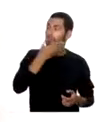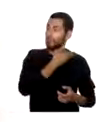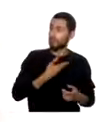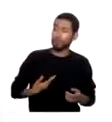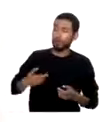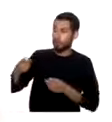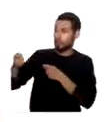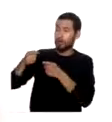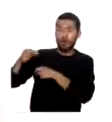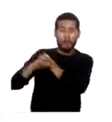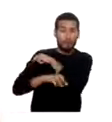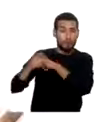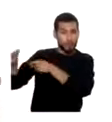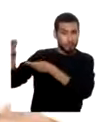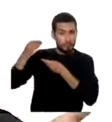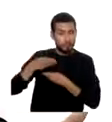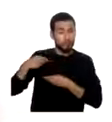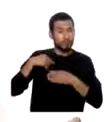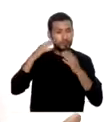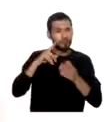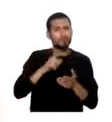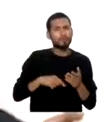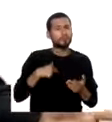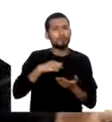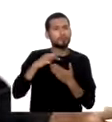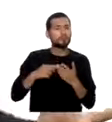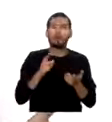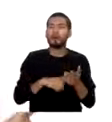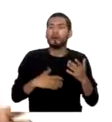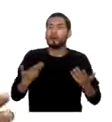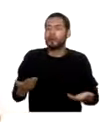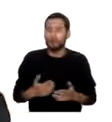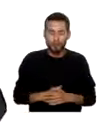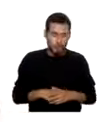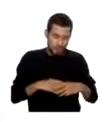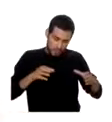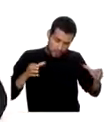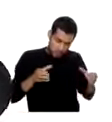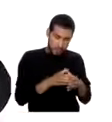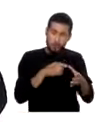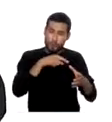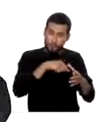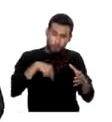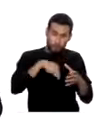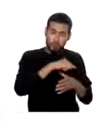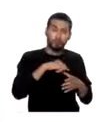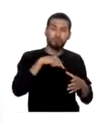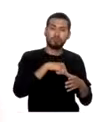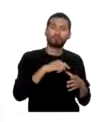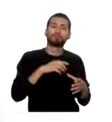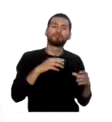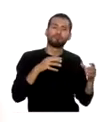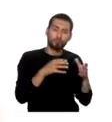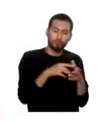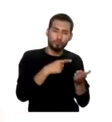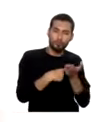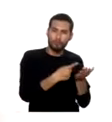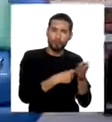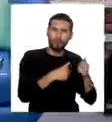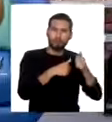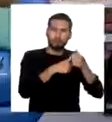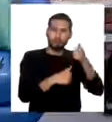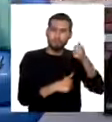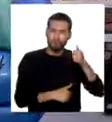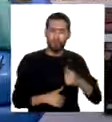me atienda pues con este proyecto Jacuña. ¿Y qué es lo que hago? Ah, tiene que agruparse, juntarse y conformar una junta de... Hernán, de